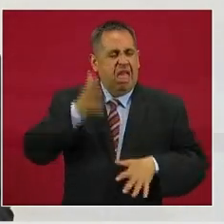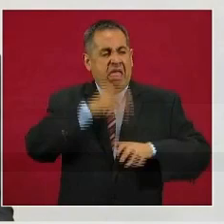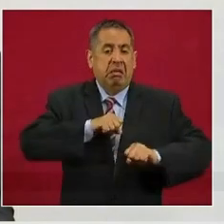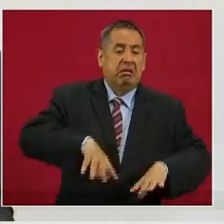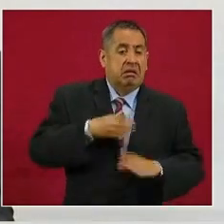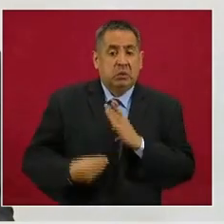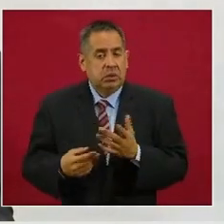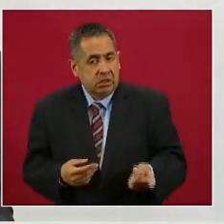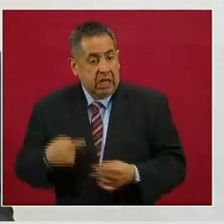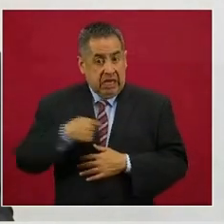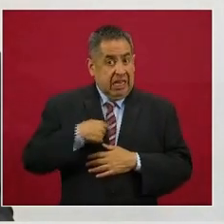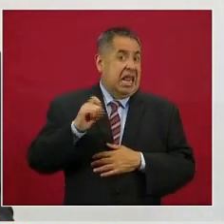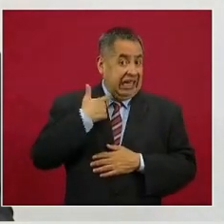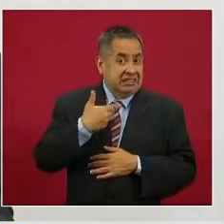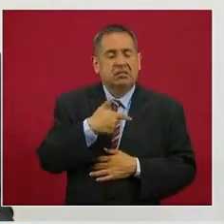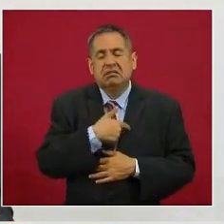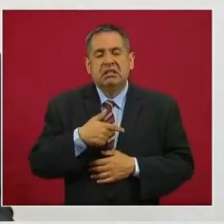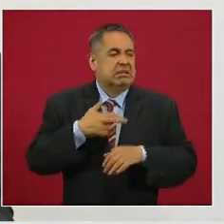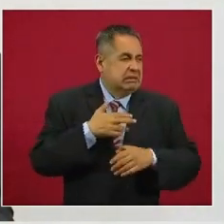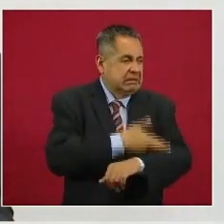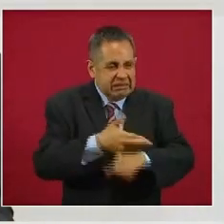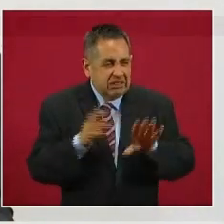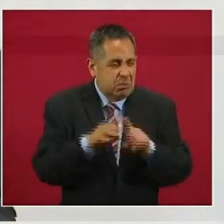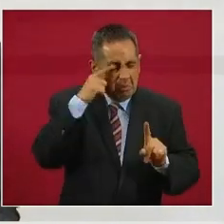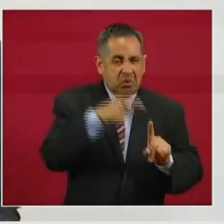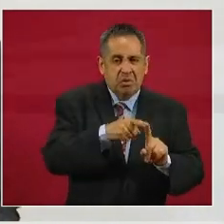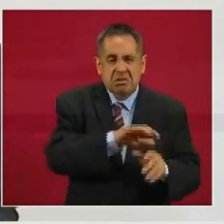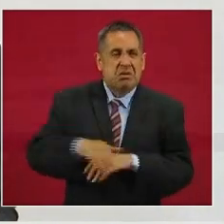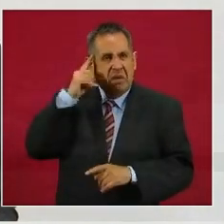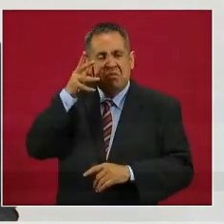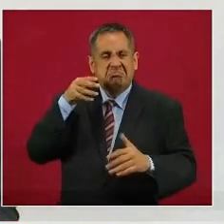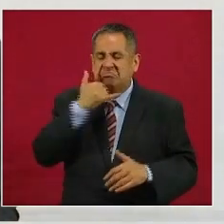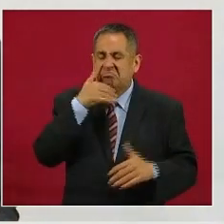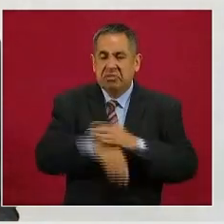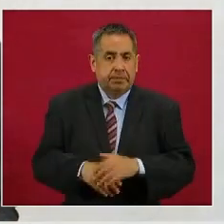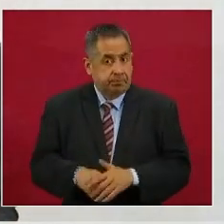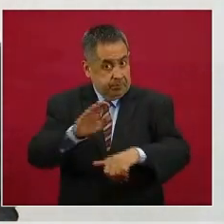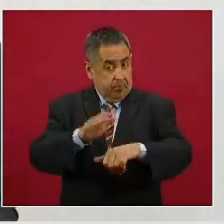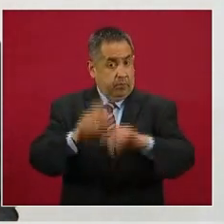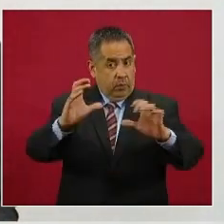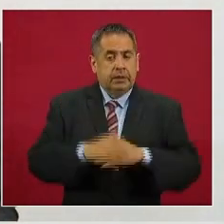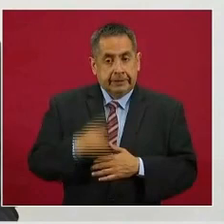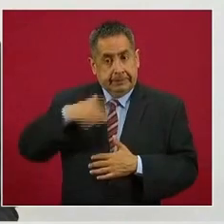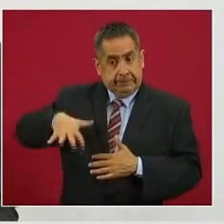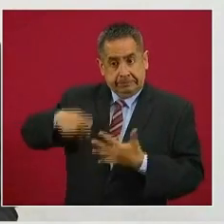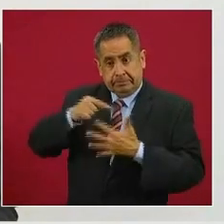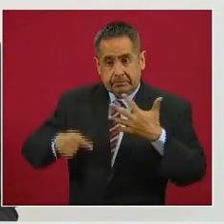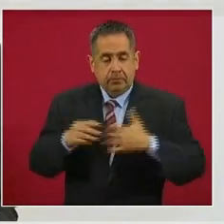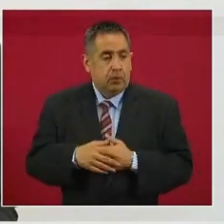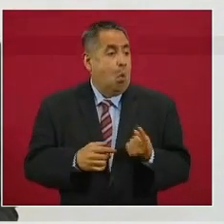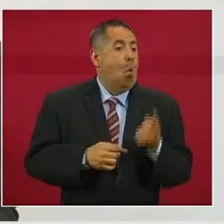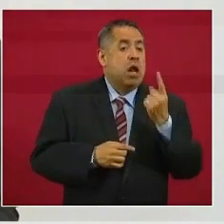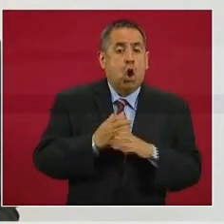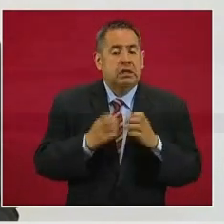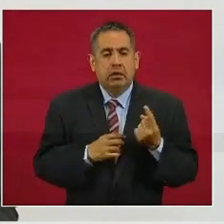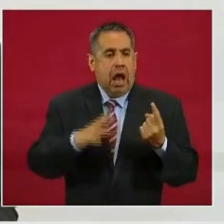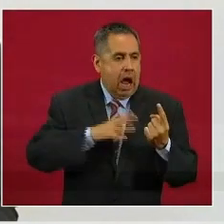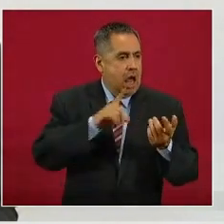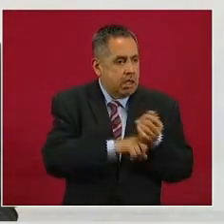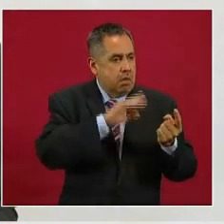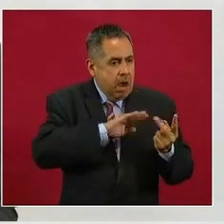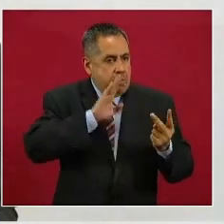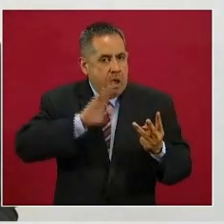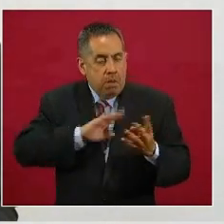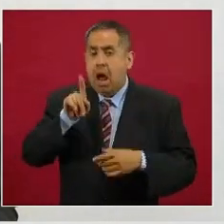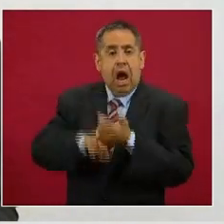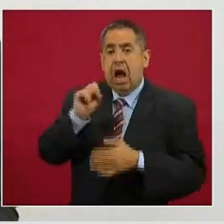ineludibles, mientras patrocinaba procesos que tenían como único destino y como único propósito su fracaso. Hay que tener muy presente que todo lo anterior no fue un hecho aislado, y sí fue una